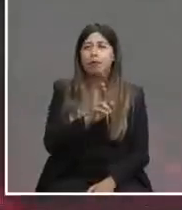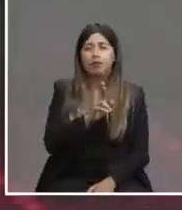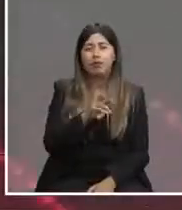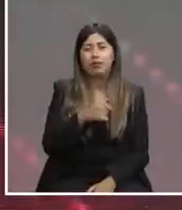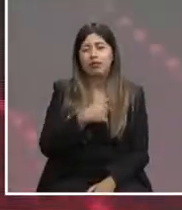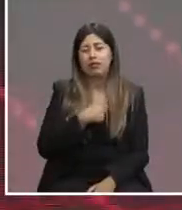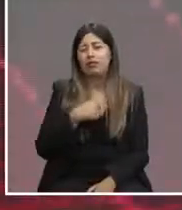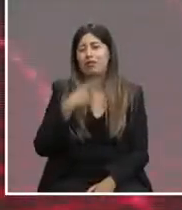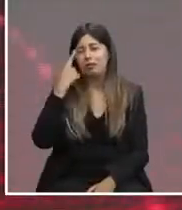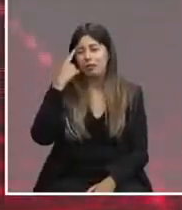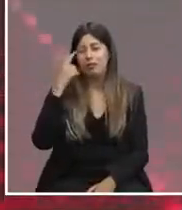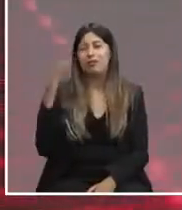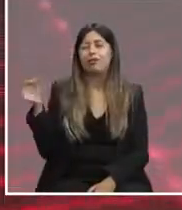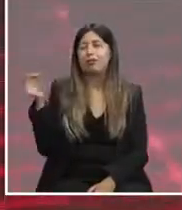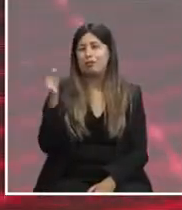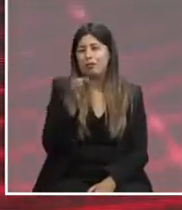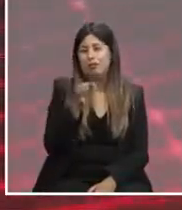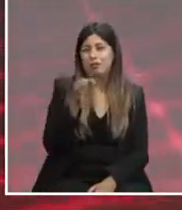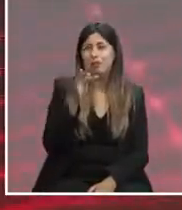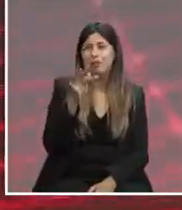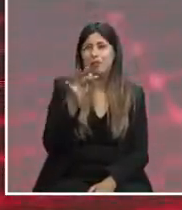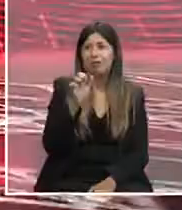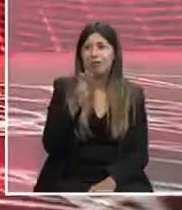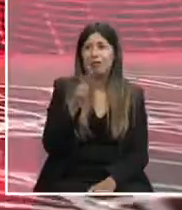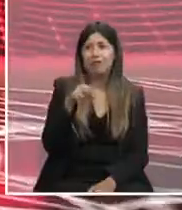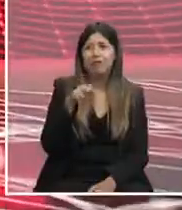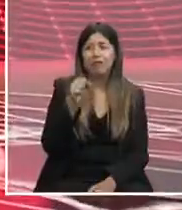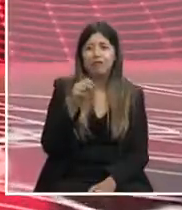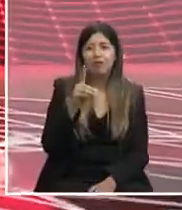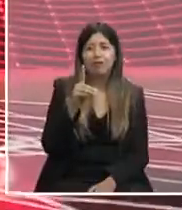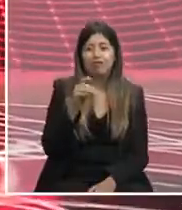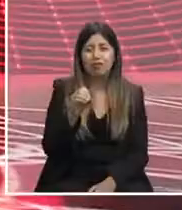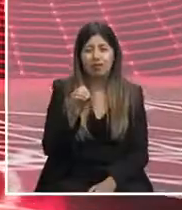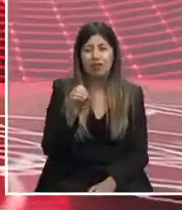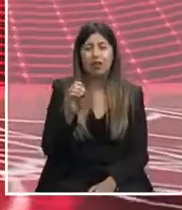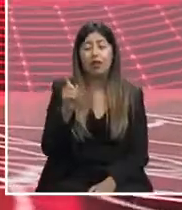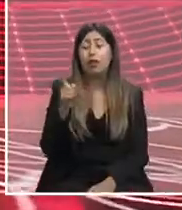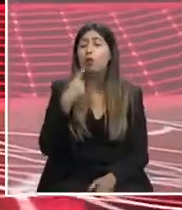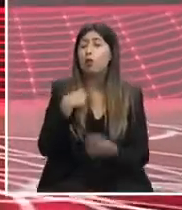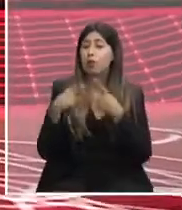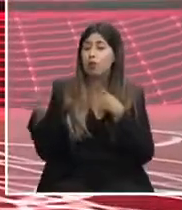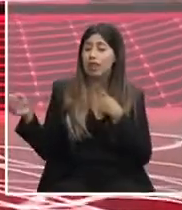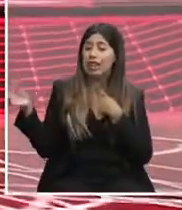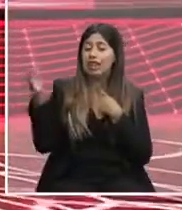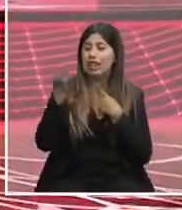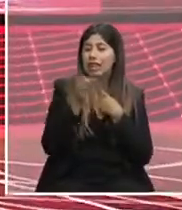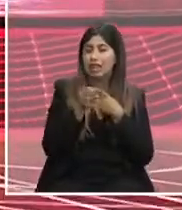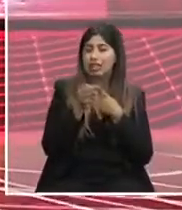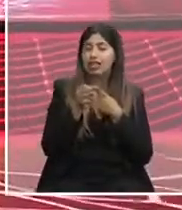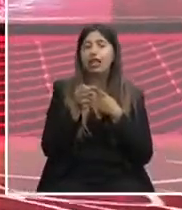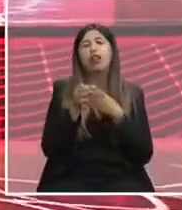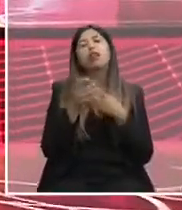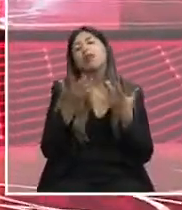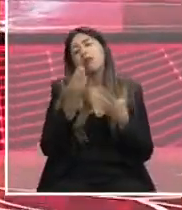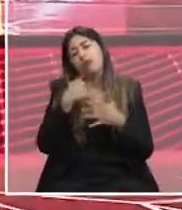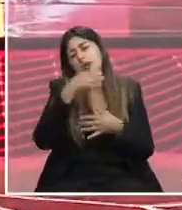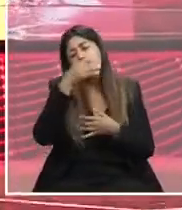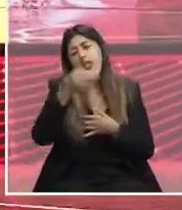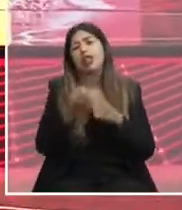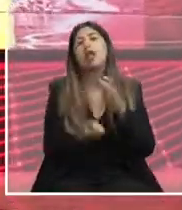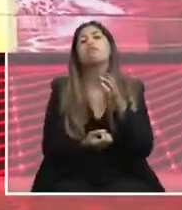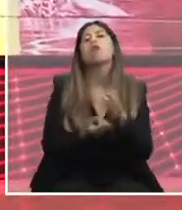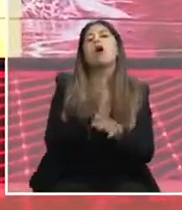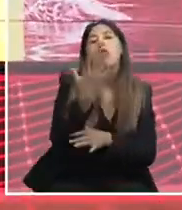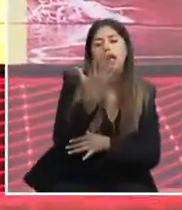algunos aspectos de lo que ha dicho Fernando, porque me parece muy interesante justamente que efectivamente con, vamos a llamar así, la modernidad, es